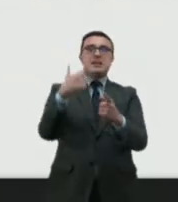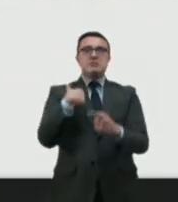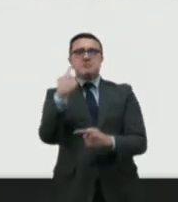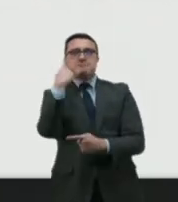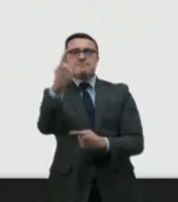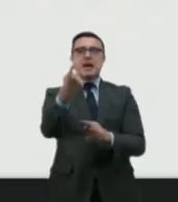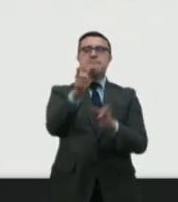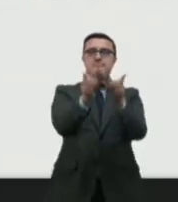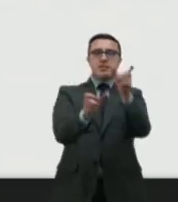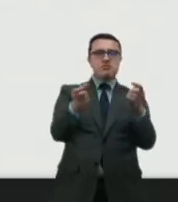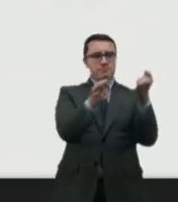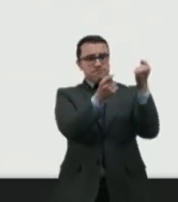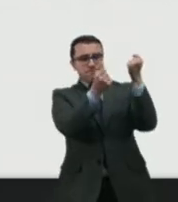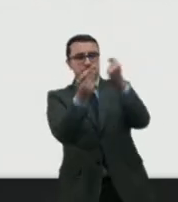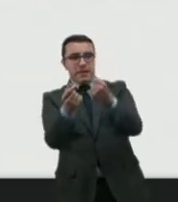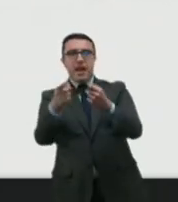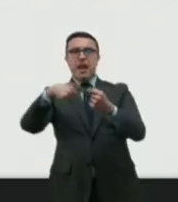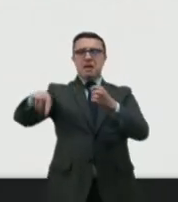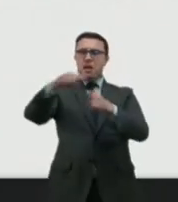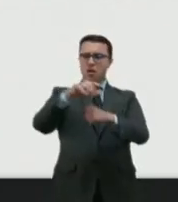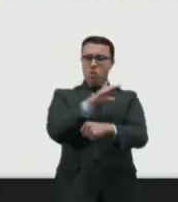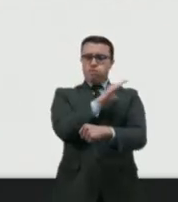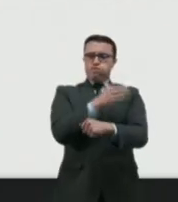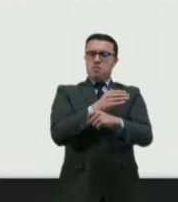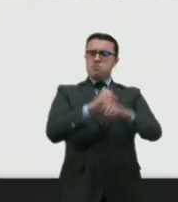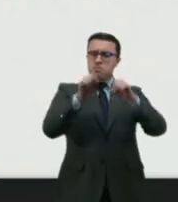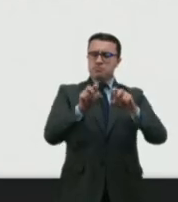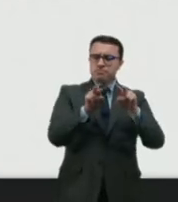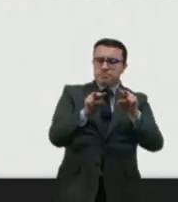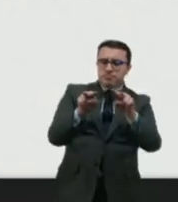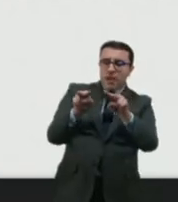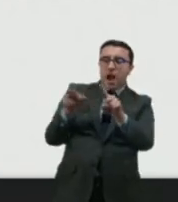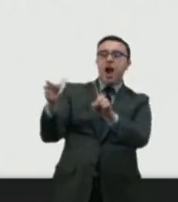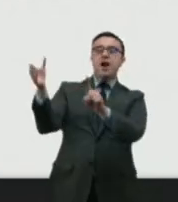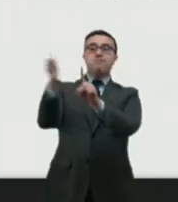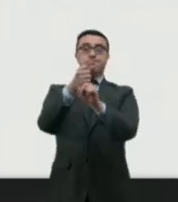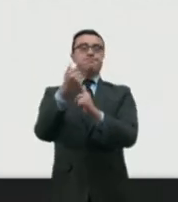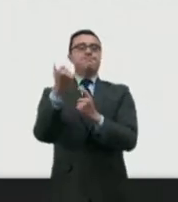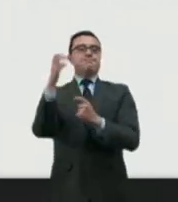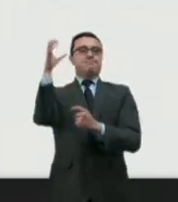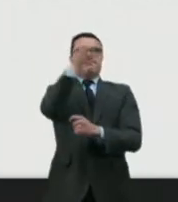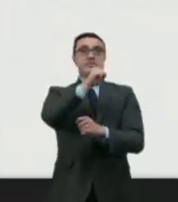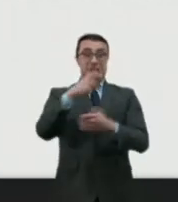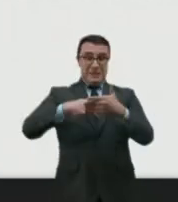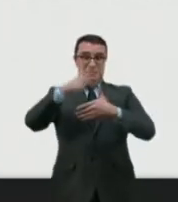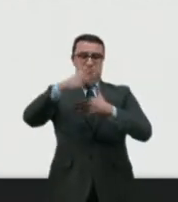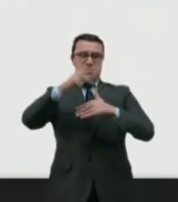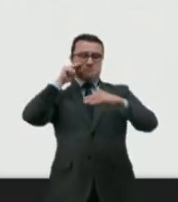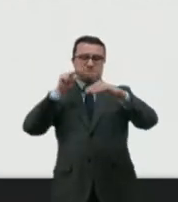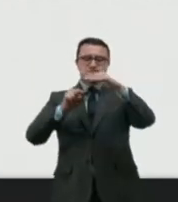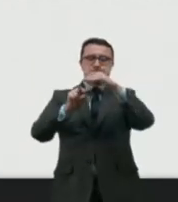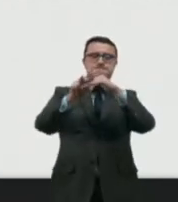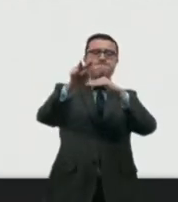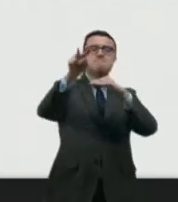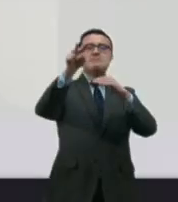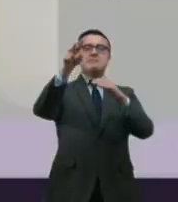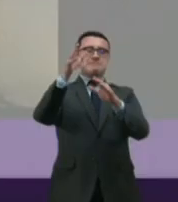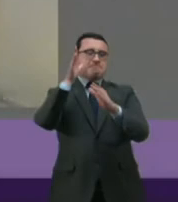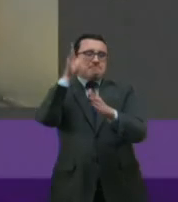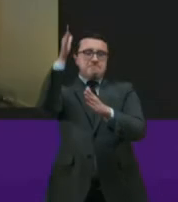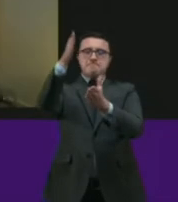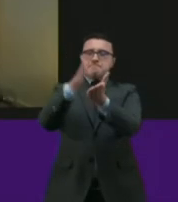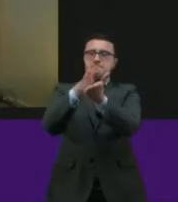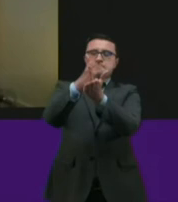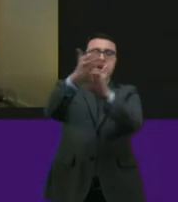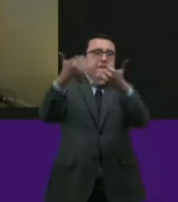que tengan la capacidad de ver lo invisible y que se enamoren de un proyecto que tiene una visión Fabián, el infinito.